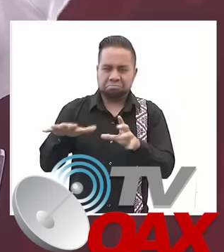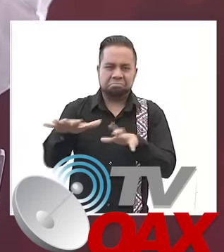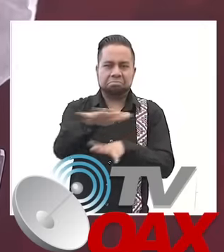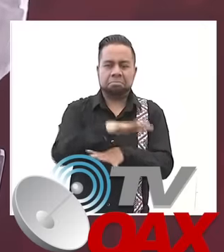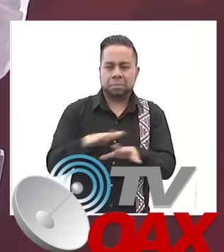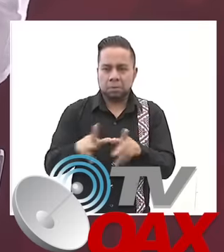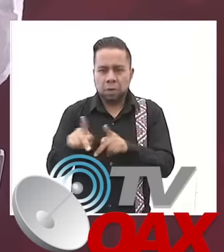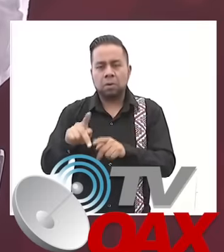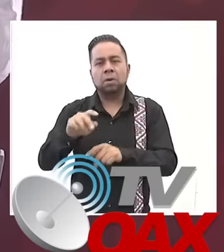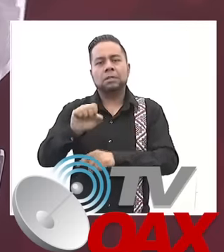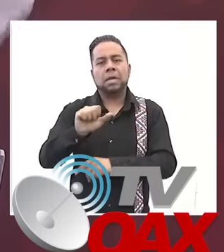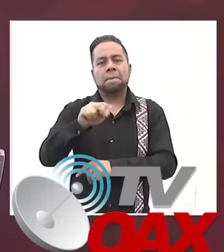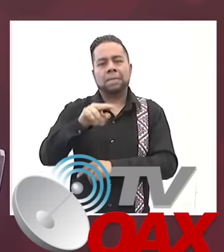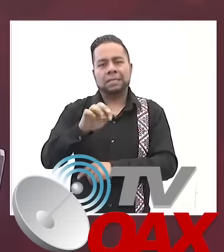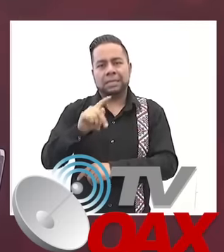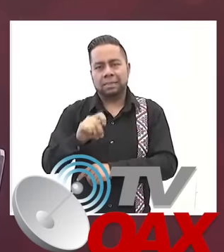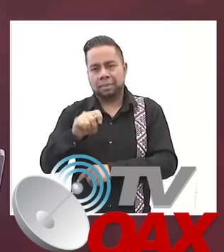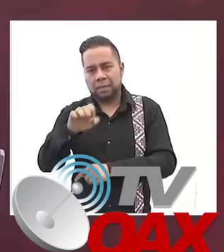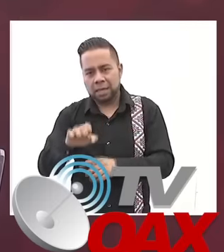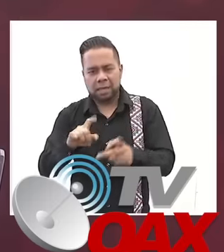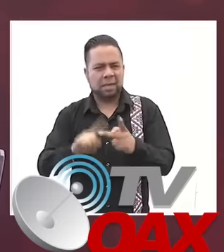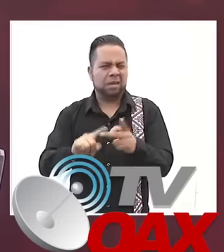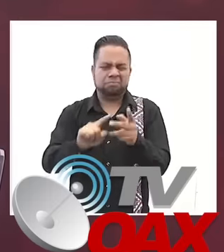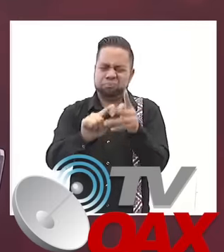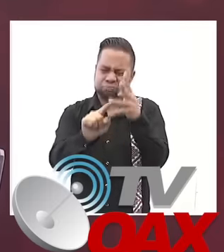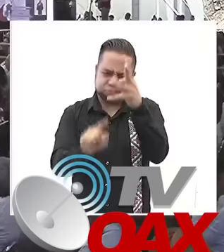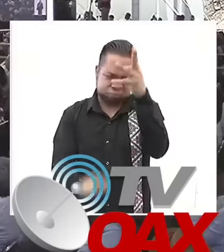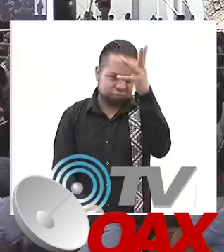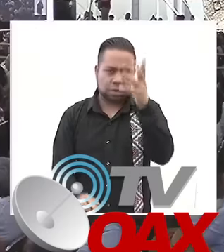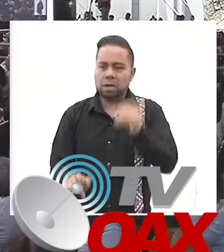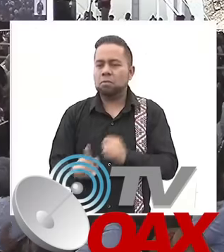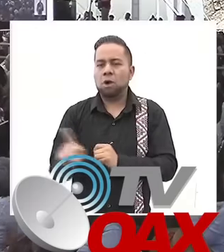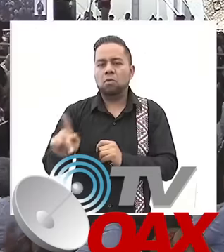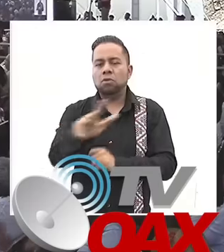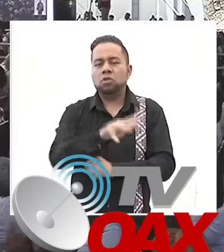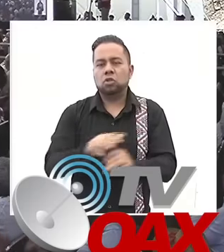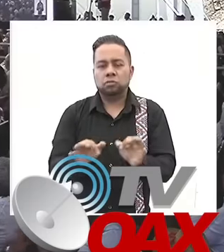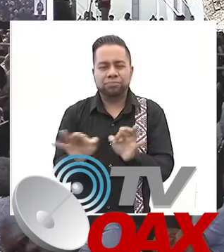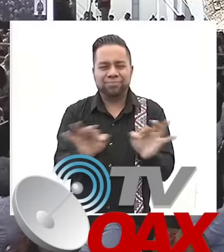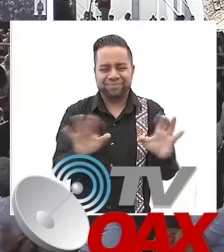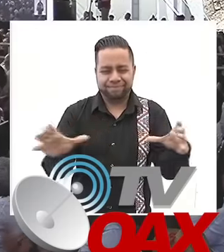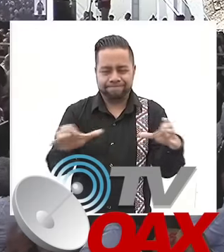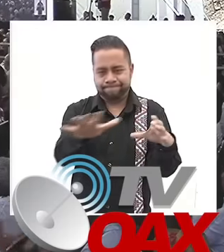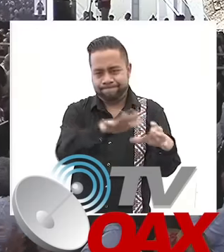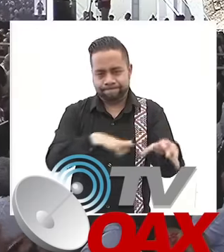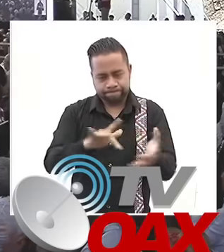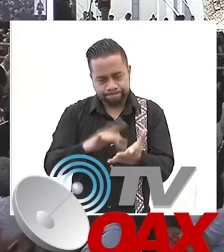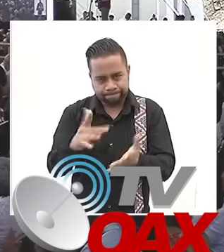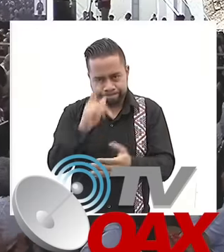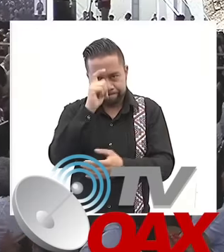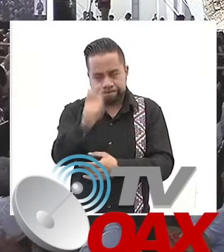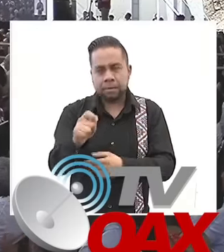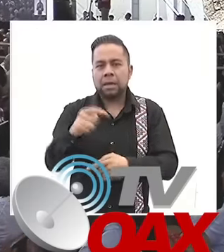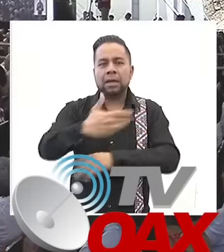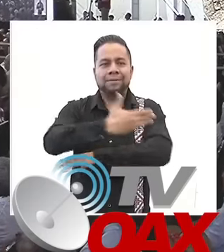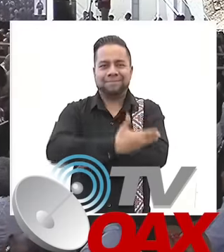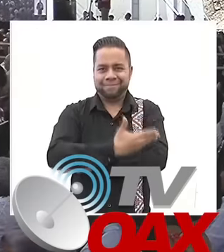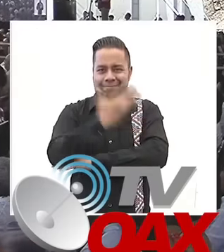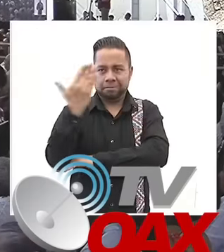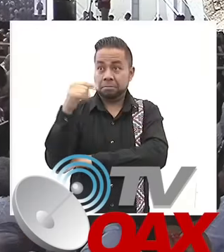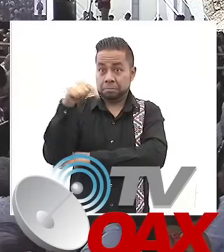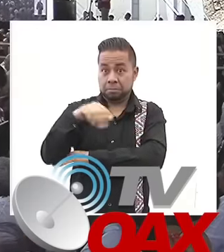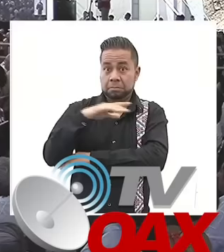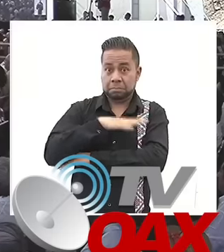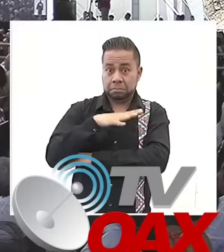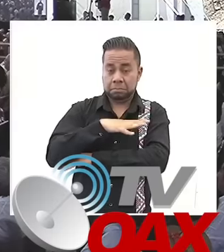a San Vicente Coatlán y a todas las comunidades. Aquí donde está la caseta,